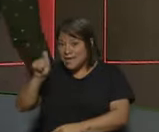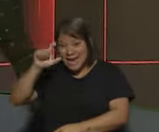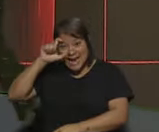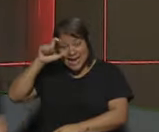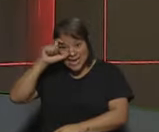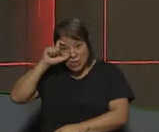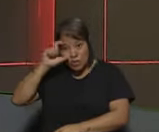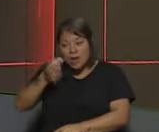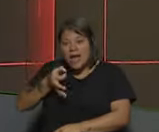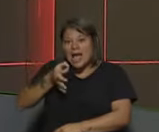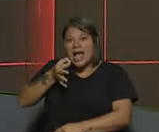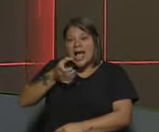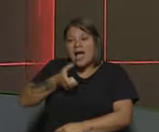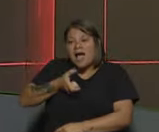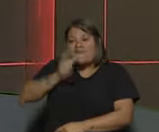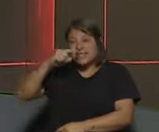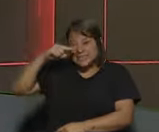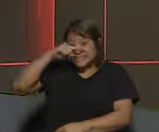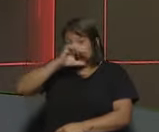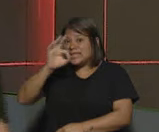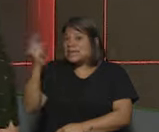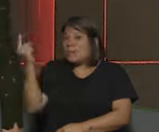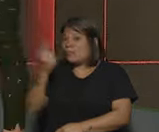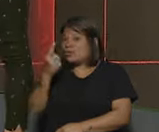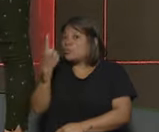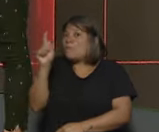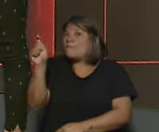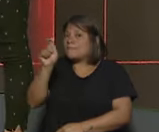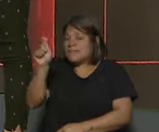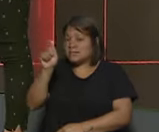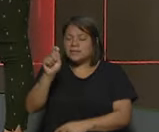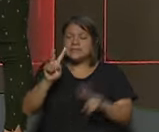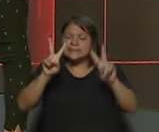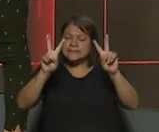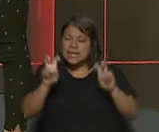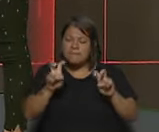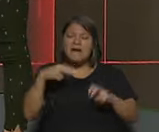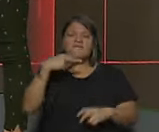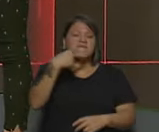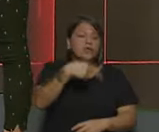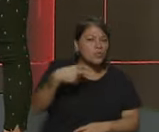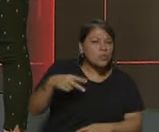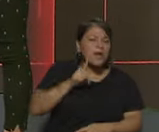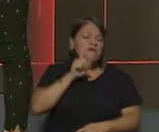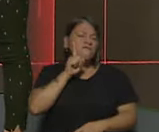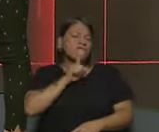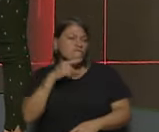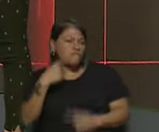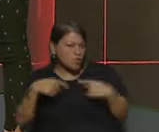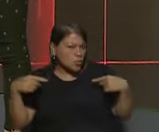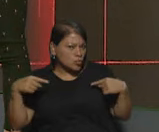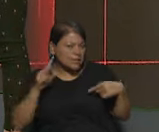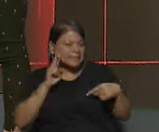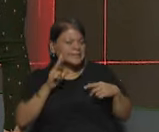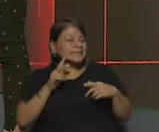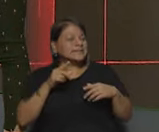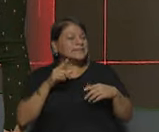tant eo de lación cuando hablamos de frutas y verduras yo siempre pongo un reparo Me permito marcar la diferencia porque la estacionalidad en